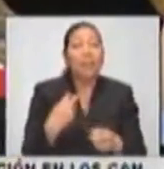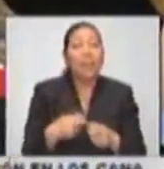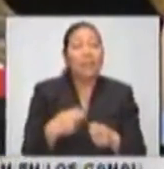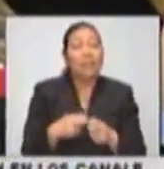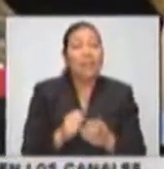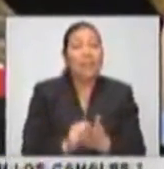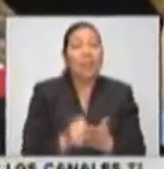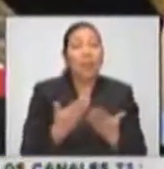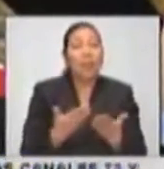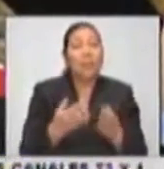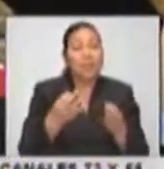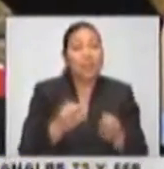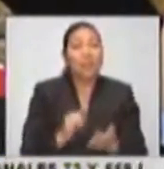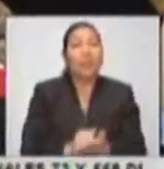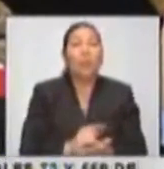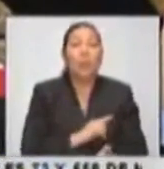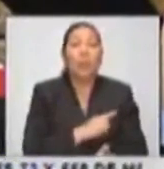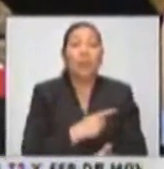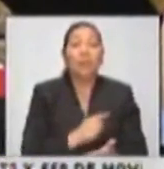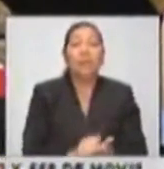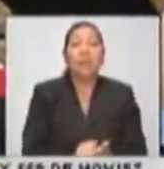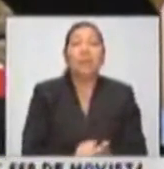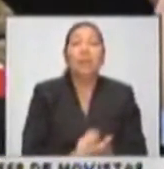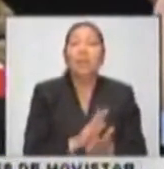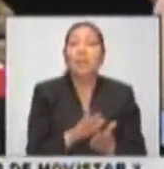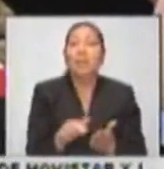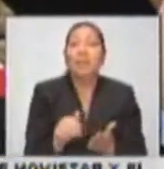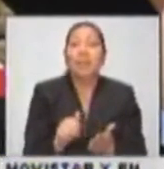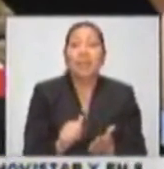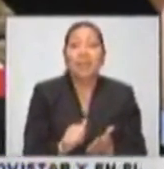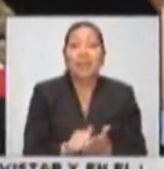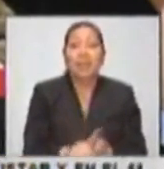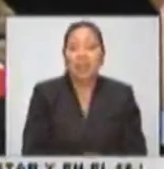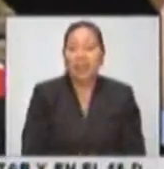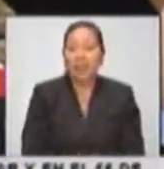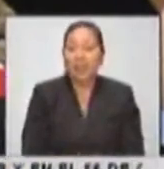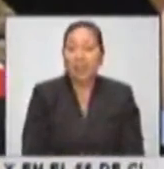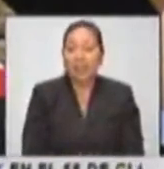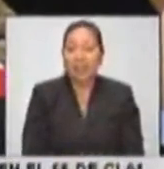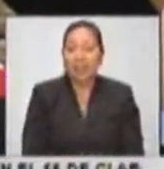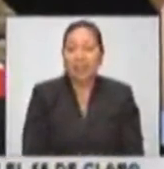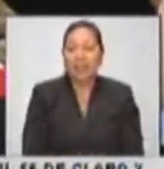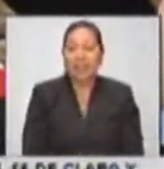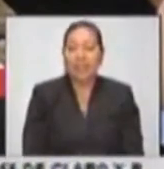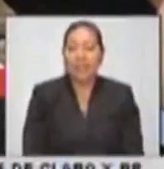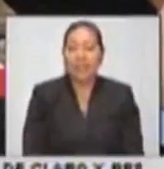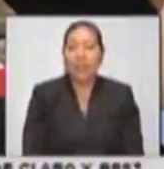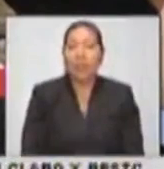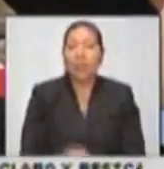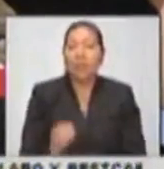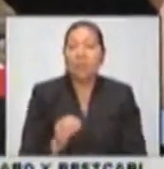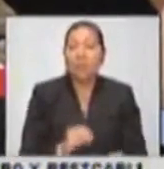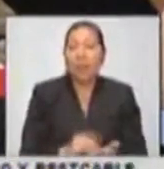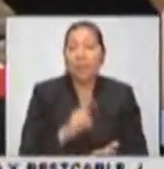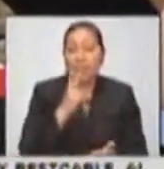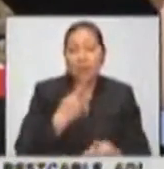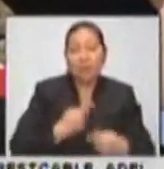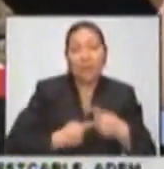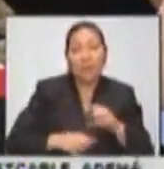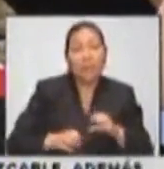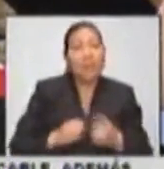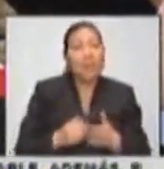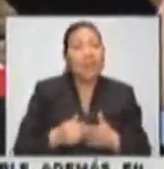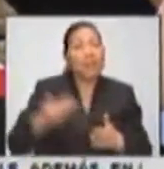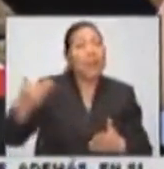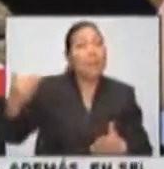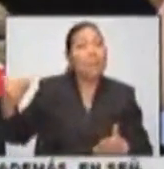es realista, pero es un esfuerzo, yo diría, de todos, ¿no es cierto? Y una vez más, Perú lo ha venido haciendo en el